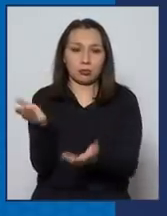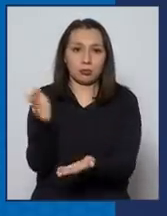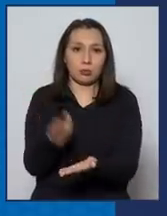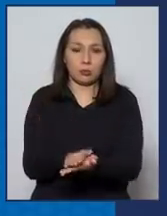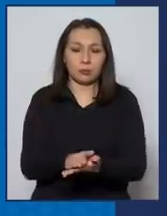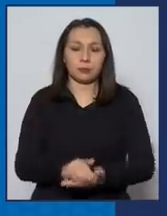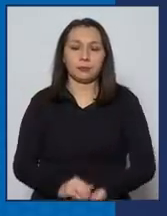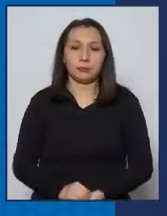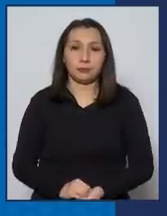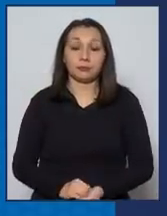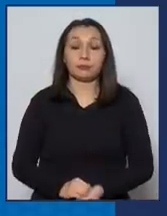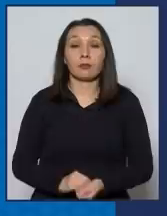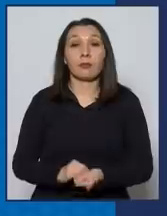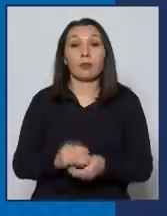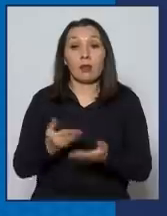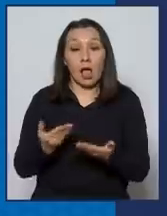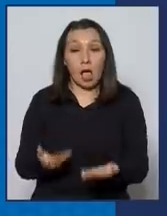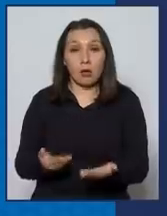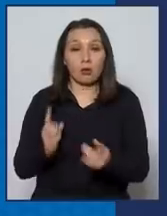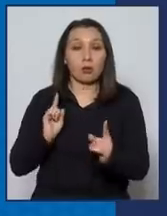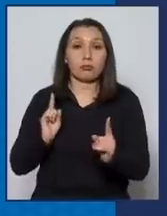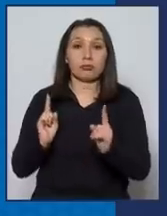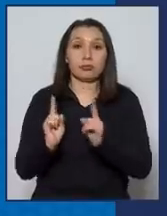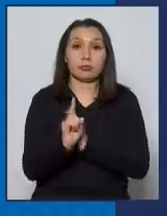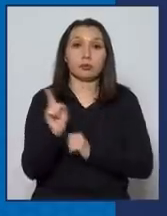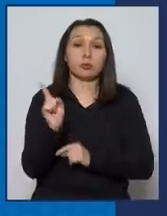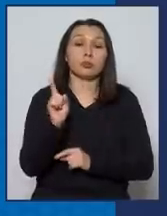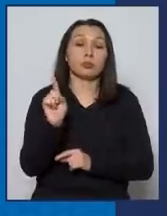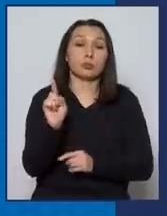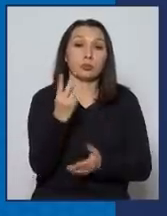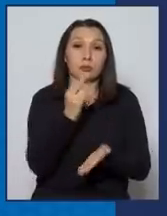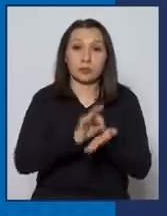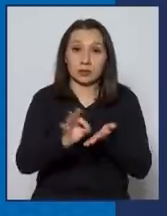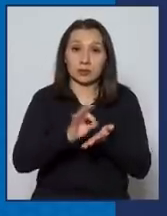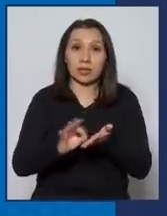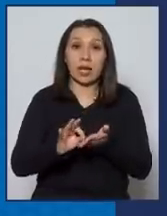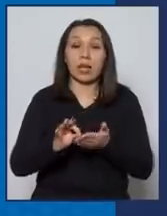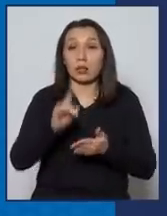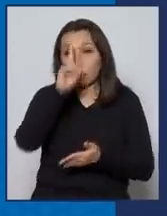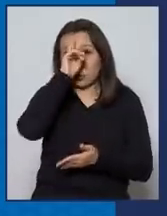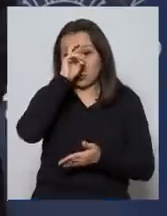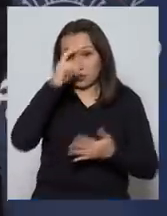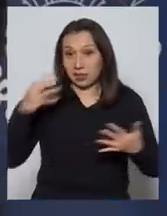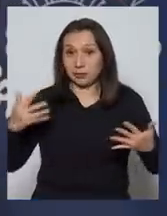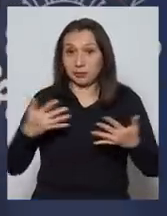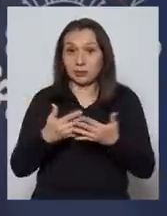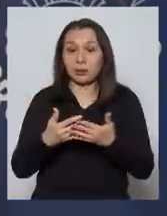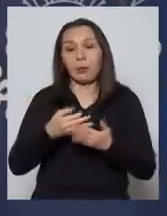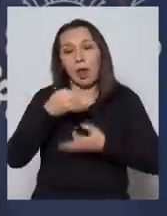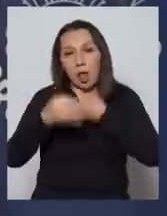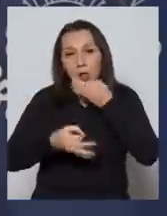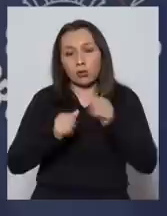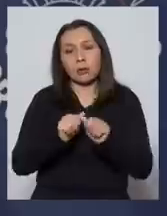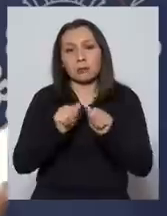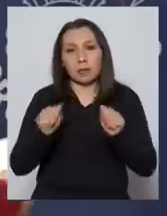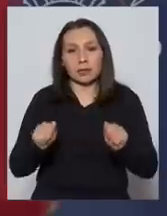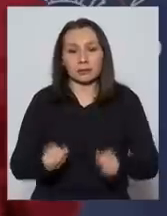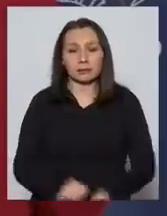personas. Quiero dejar con ustedes al subsecretario Redes Asistenciales para que continúe con la cuenta.